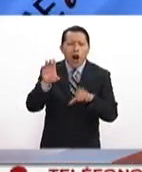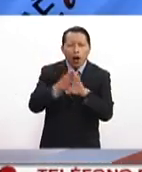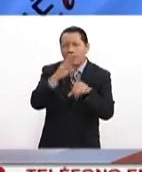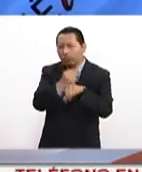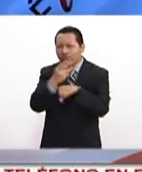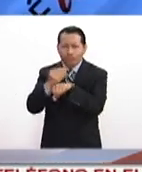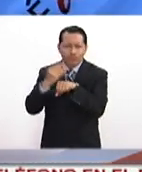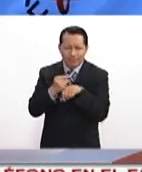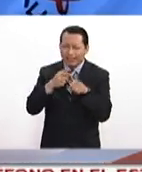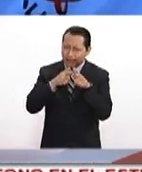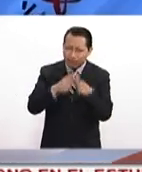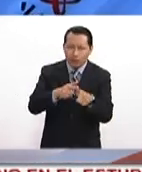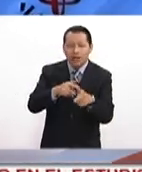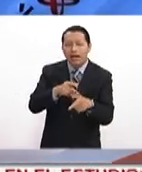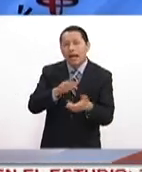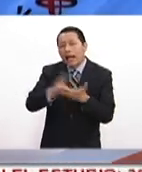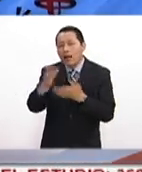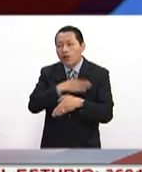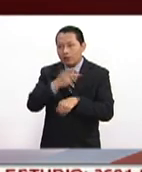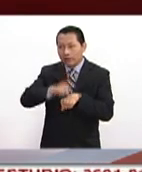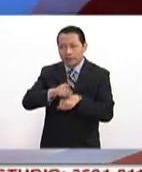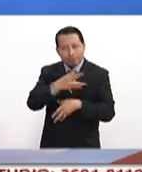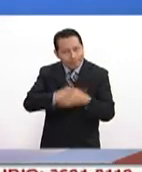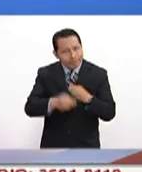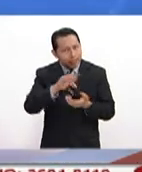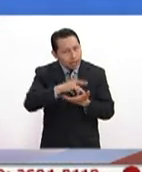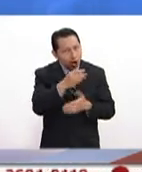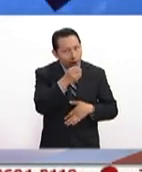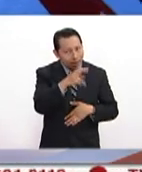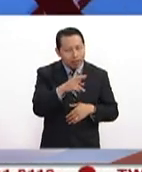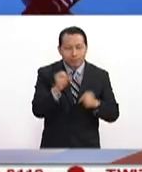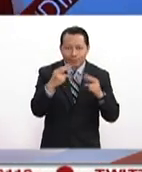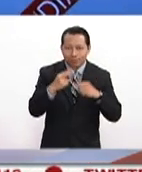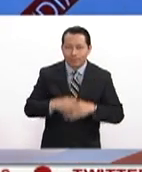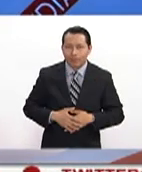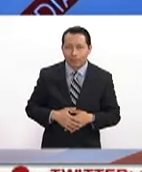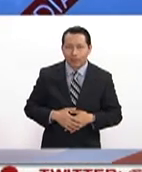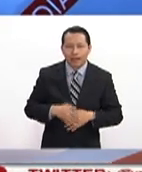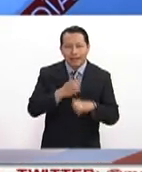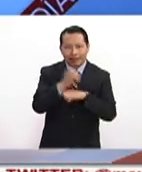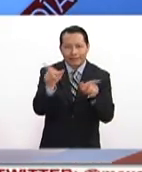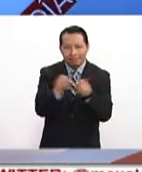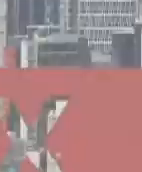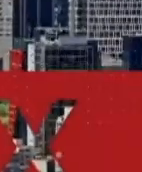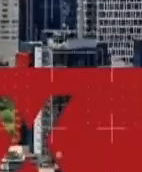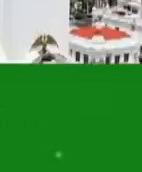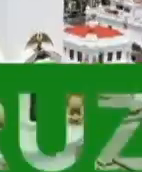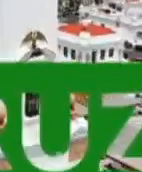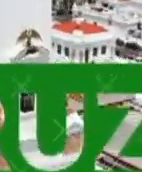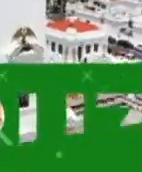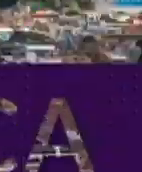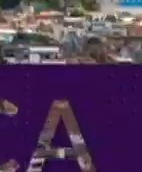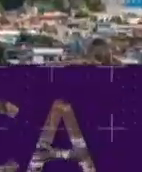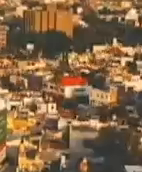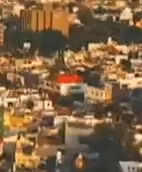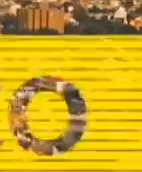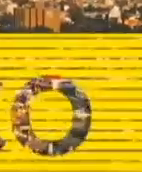gracias, buenos días. Gracias a ti, Omar. Buenos días. Buenos días. Vamos a las breves del país.